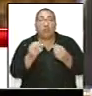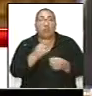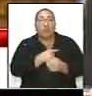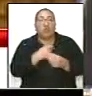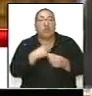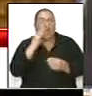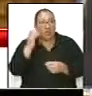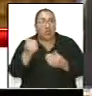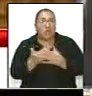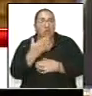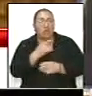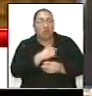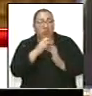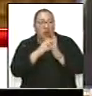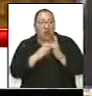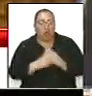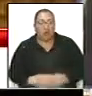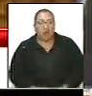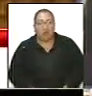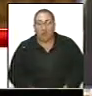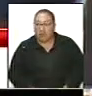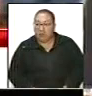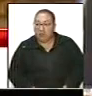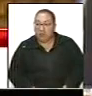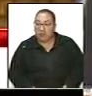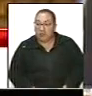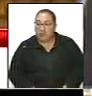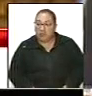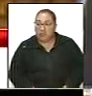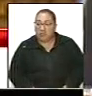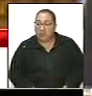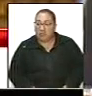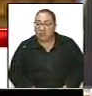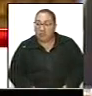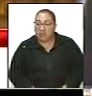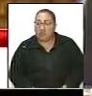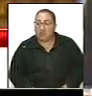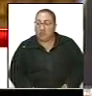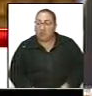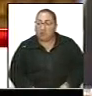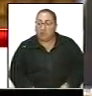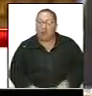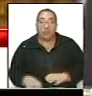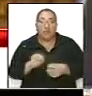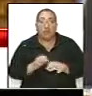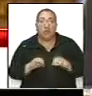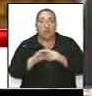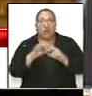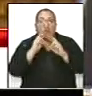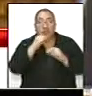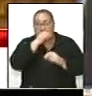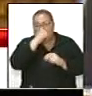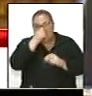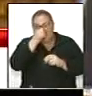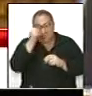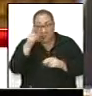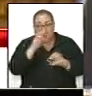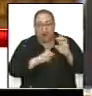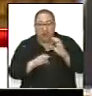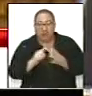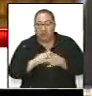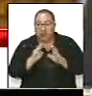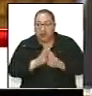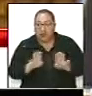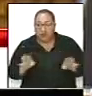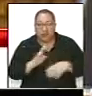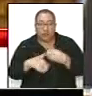nuevos programas. Entonces estamos generando, digamos, una manera más eficiente de poder responder a esas inquietudes, separando